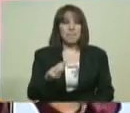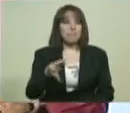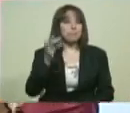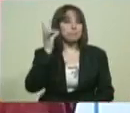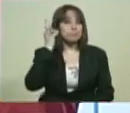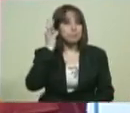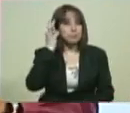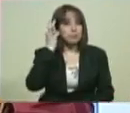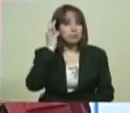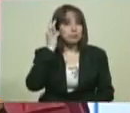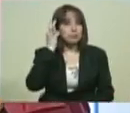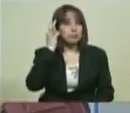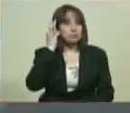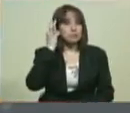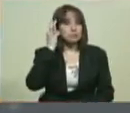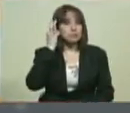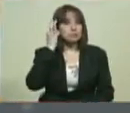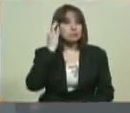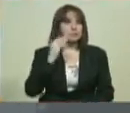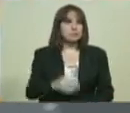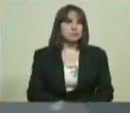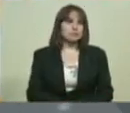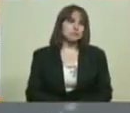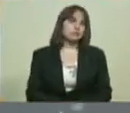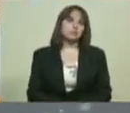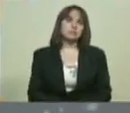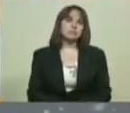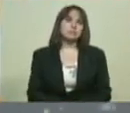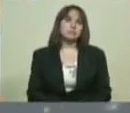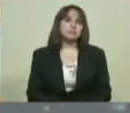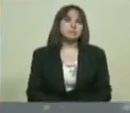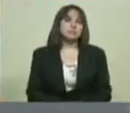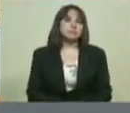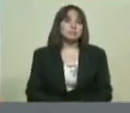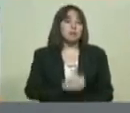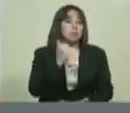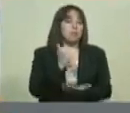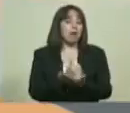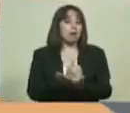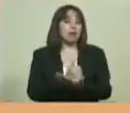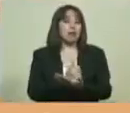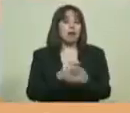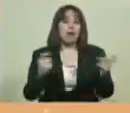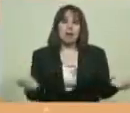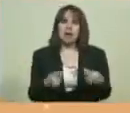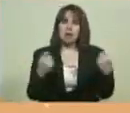mujeres, pero ese fue, digamos, la marca de la campaña en todo el país.